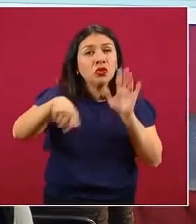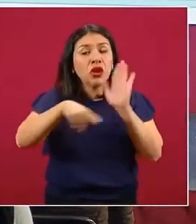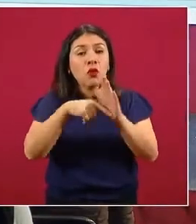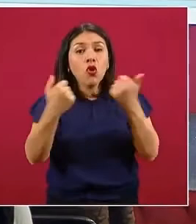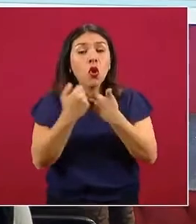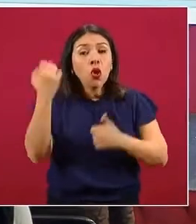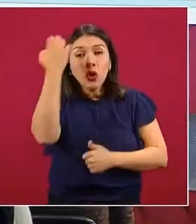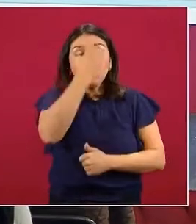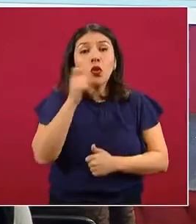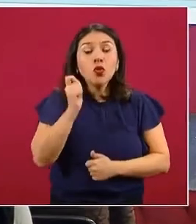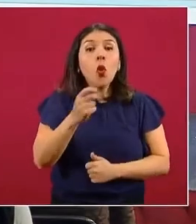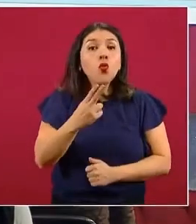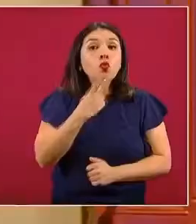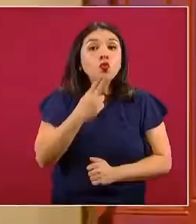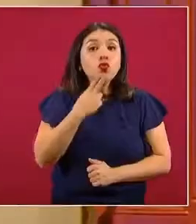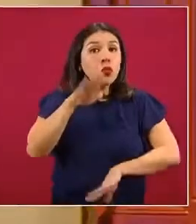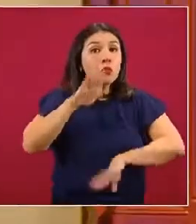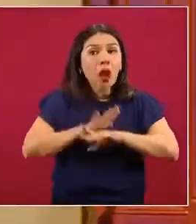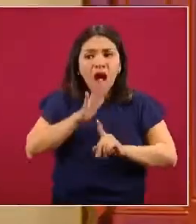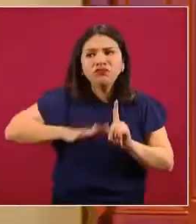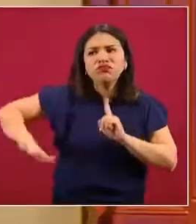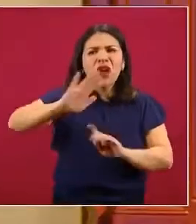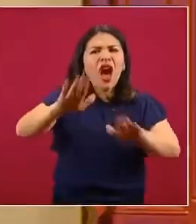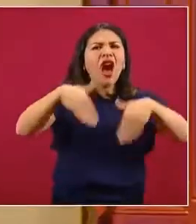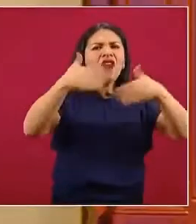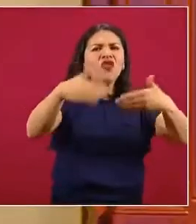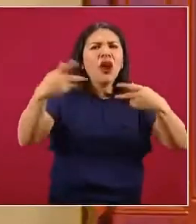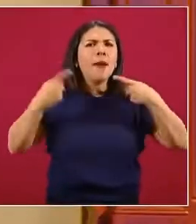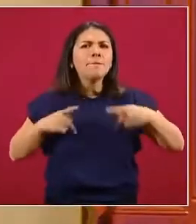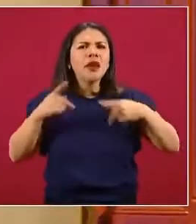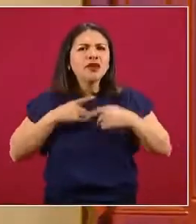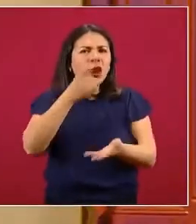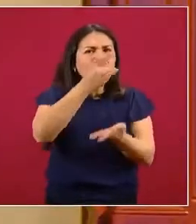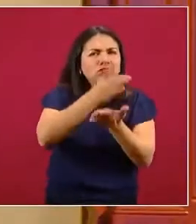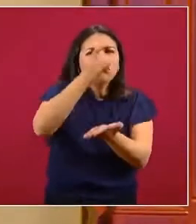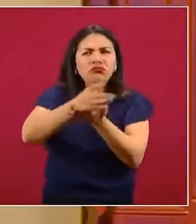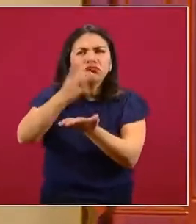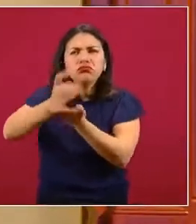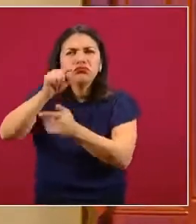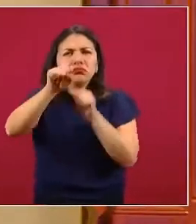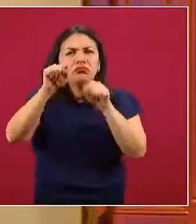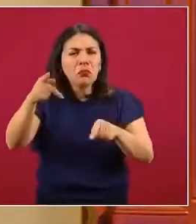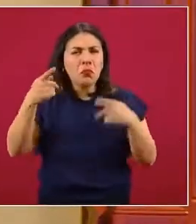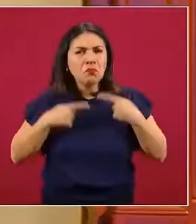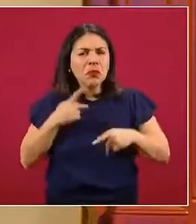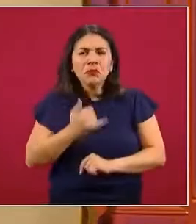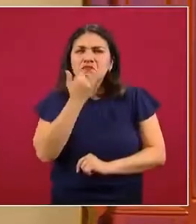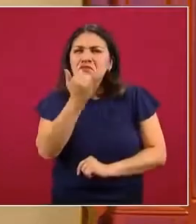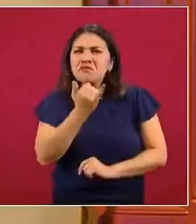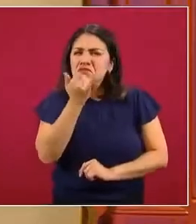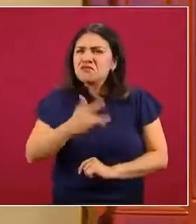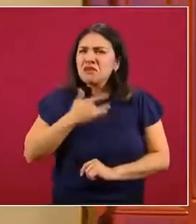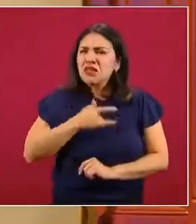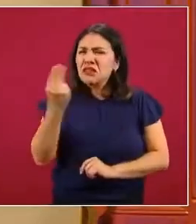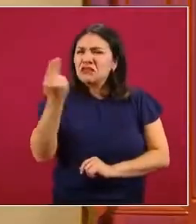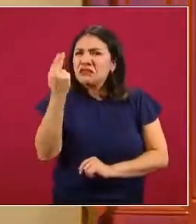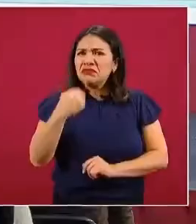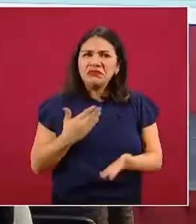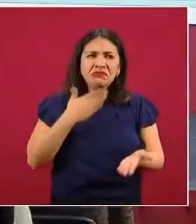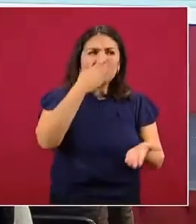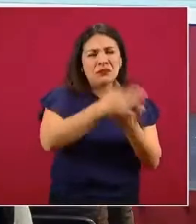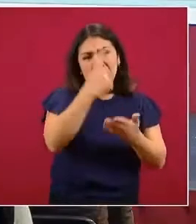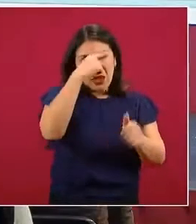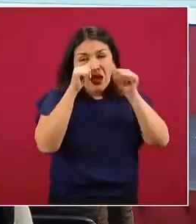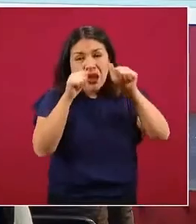uso comunitario, sobre todo en la identificación de pacientes que están presentando signos y síntomas y demandan atención